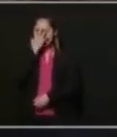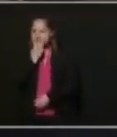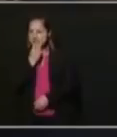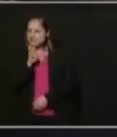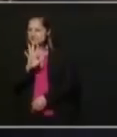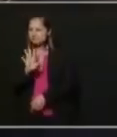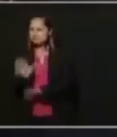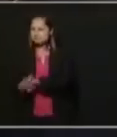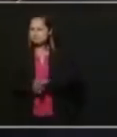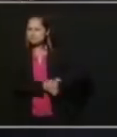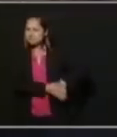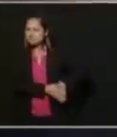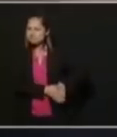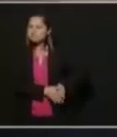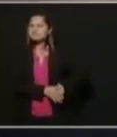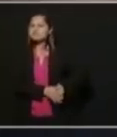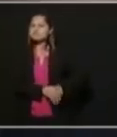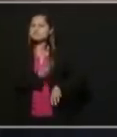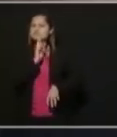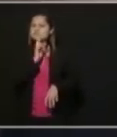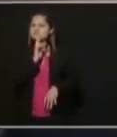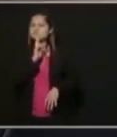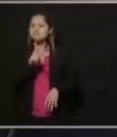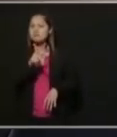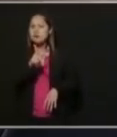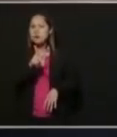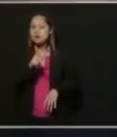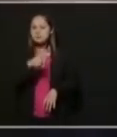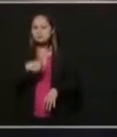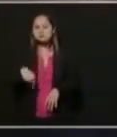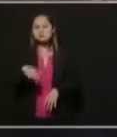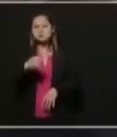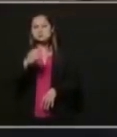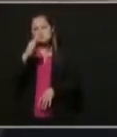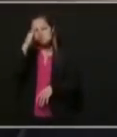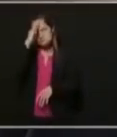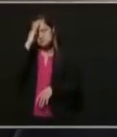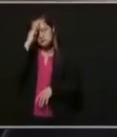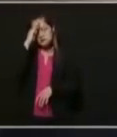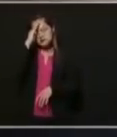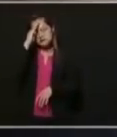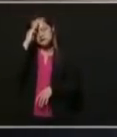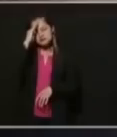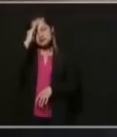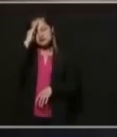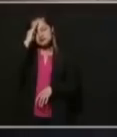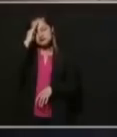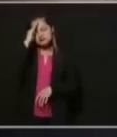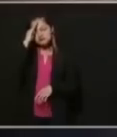Mejor pensemos que por encima de todo